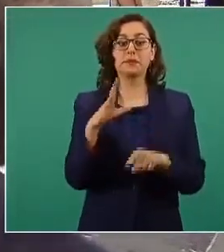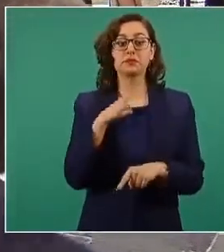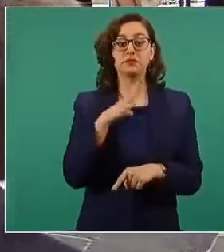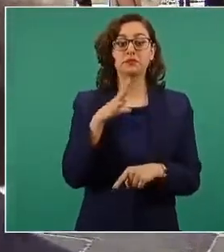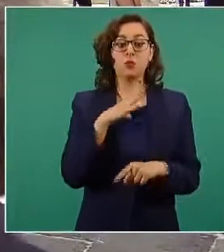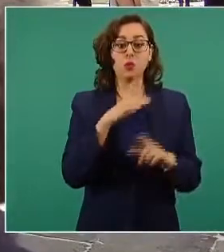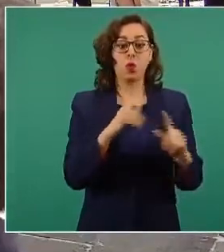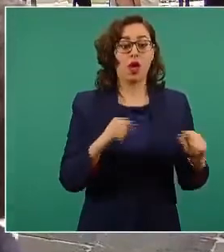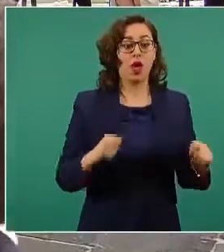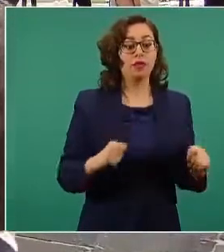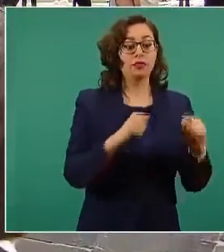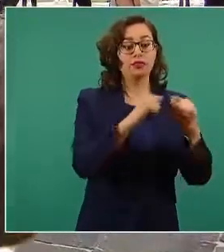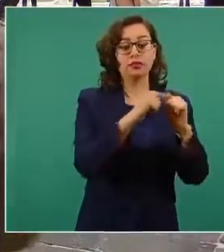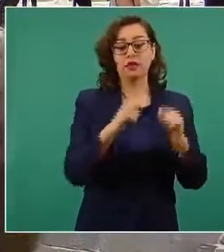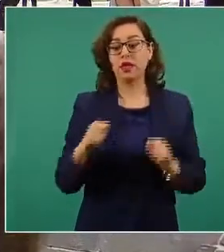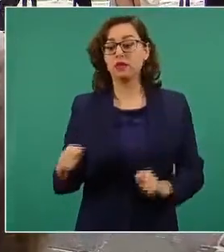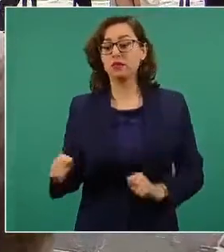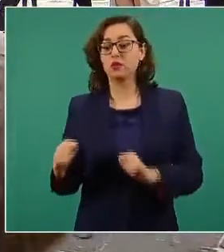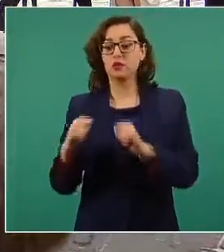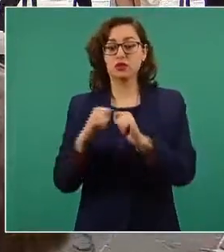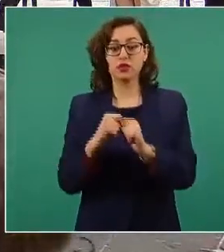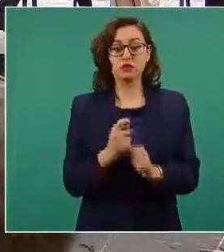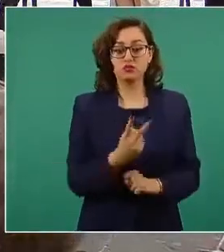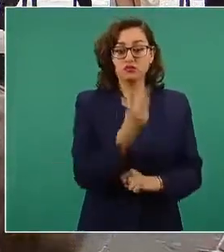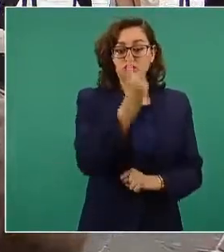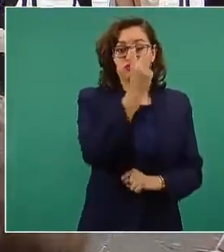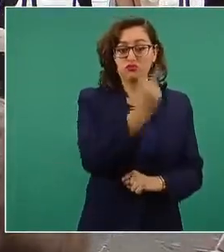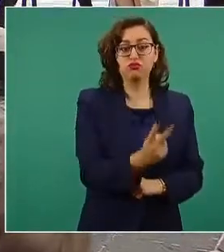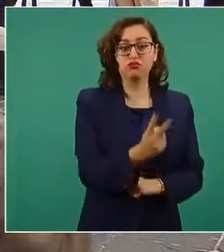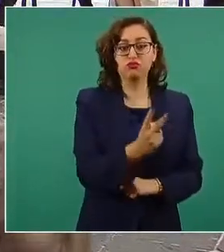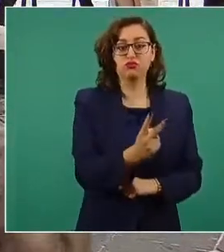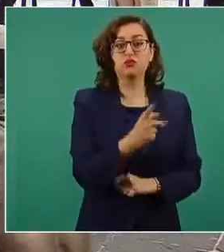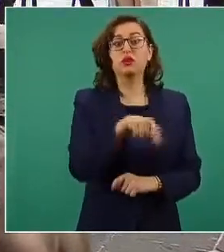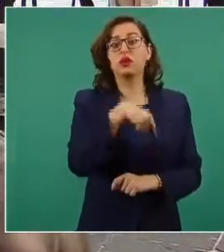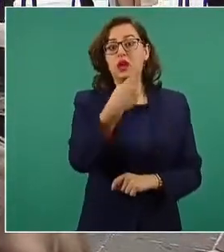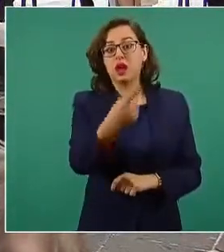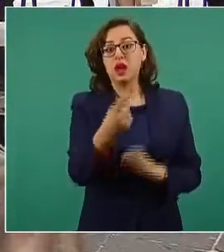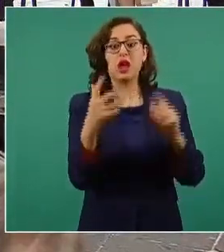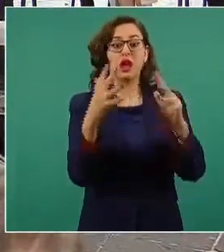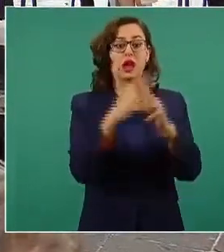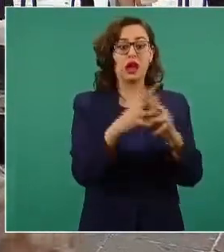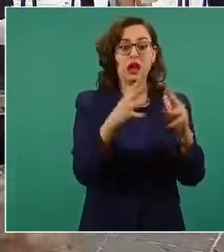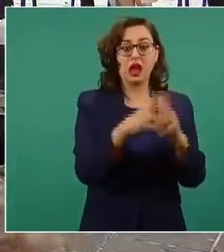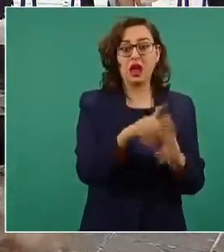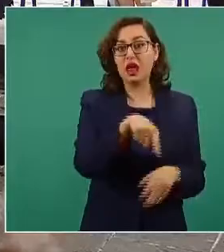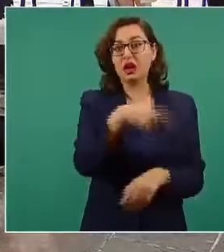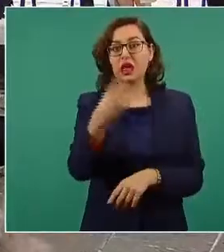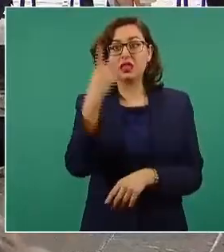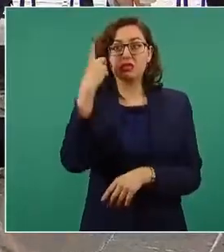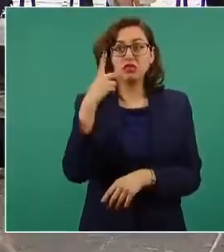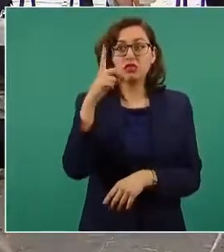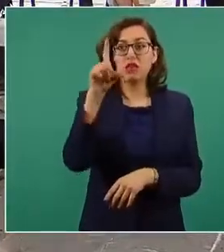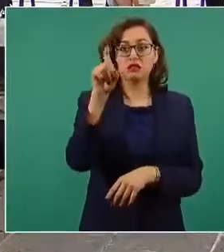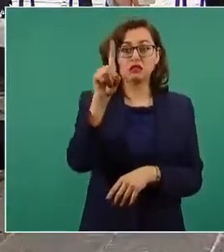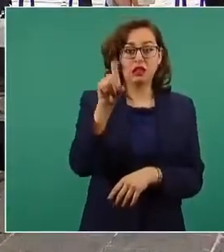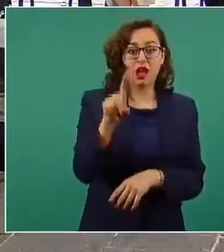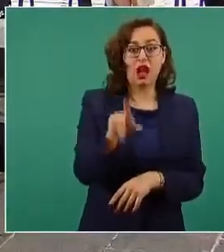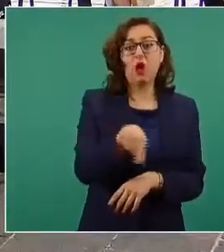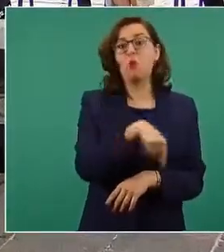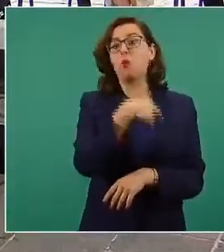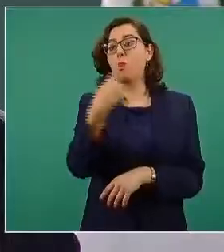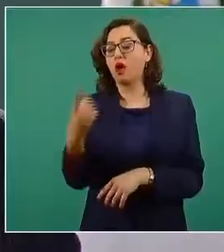Huitzilopochtli, Colibrí zurdo, dios de la guerra, y de Tlaloc, dios de la lluvia y